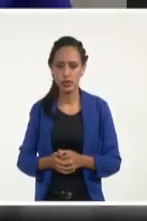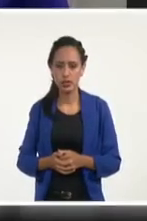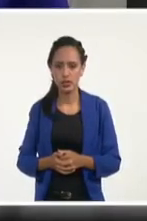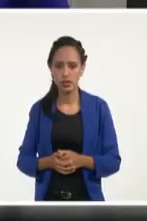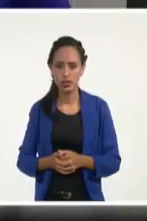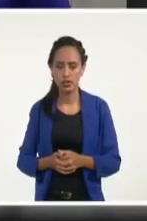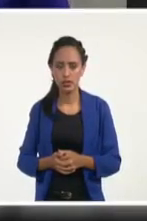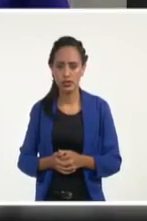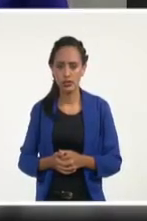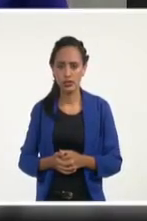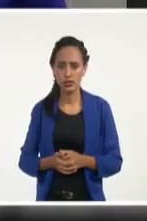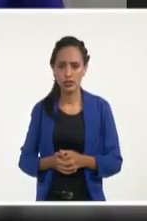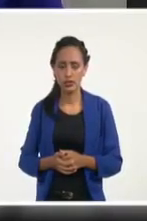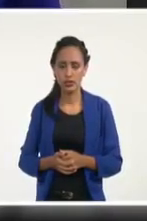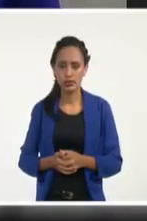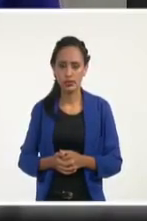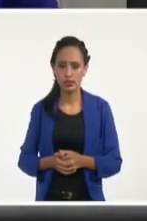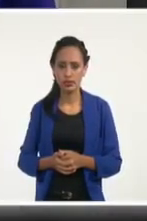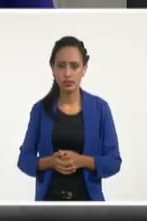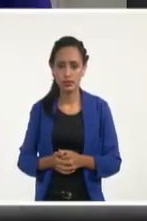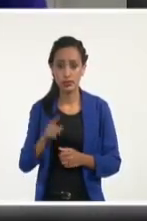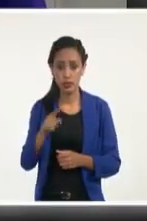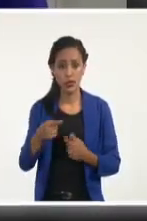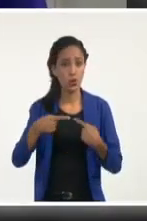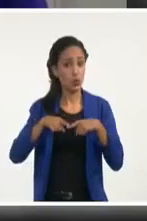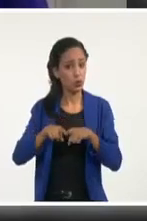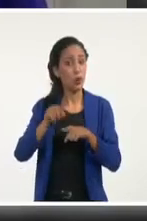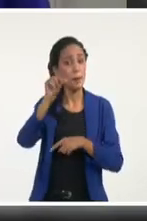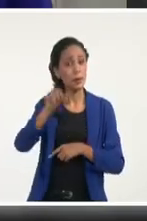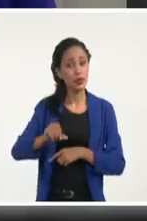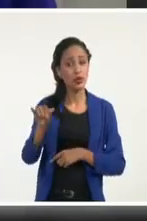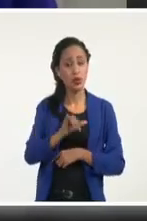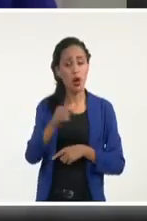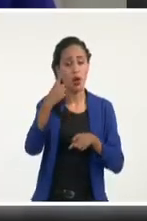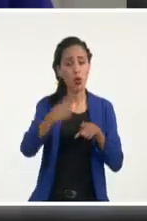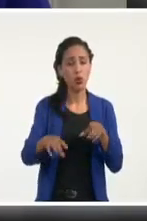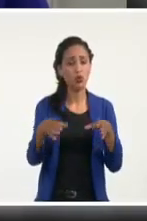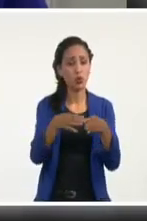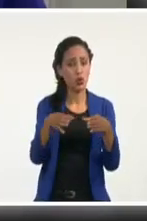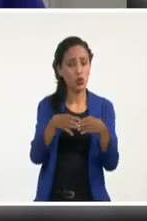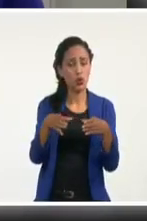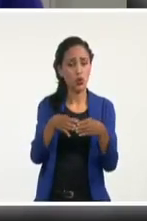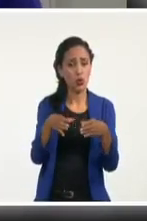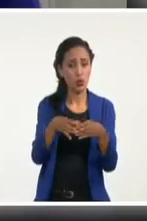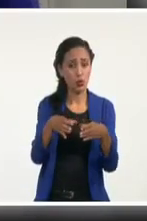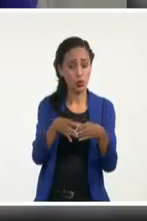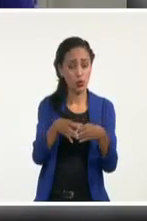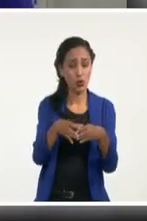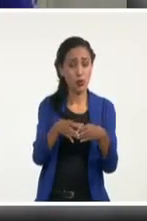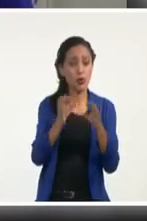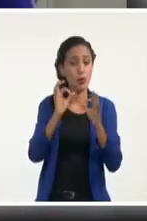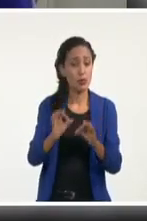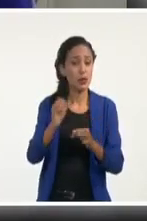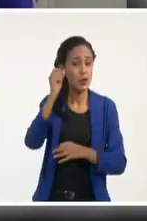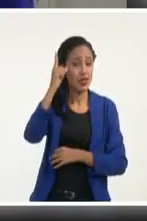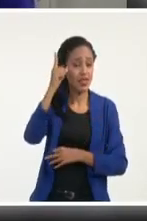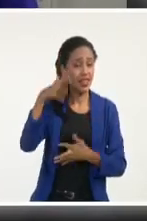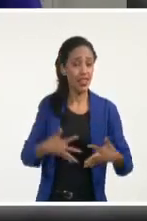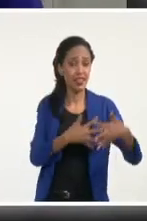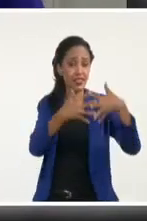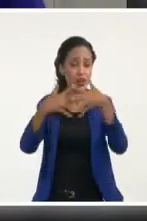complementado, ha sido acompañado por sicarios, por mercenarios al servicio de la gusanera de Miami, que lo que están